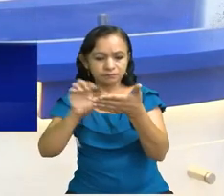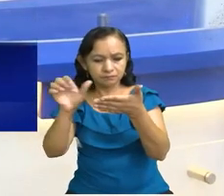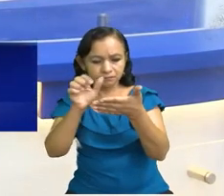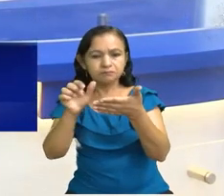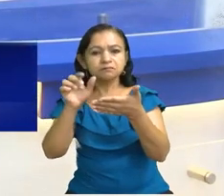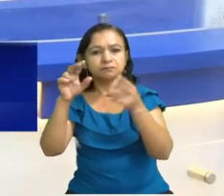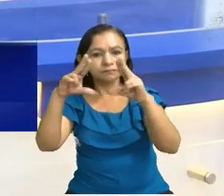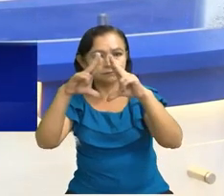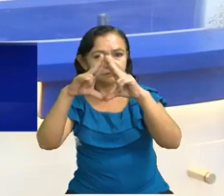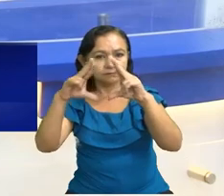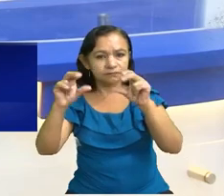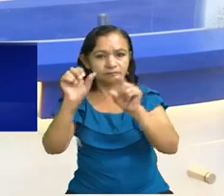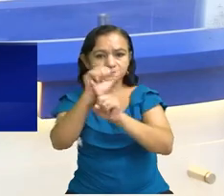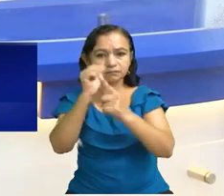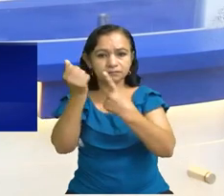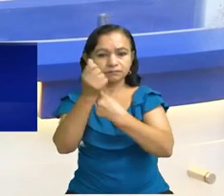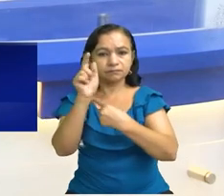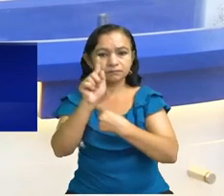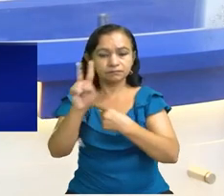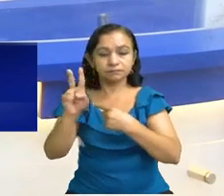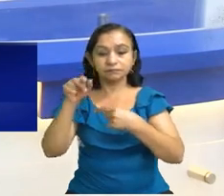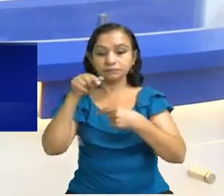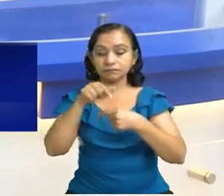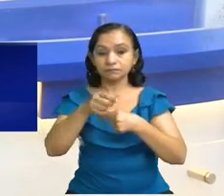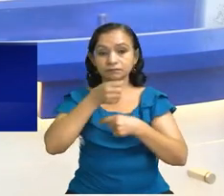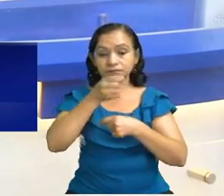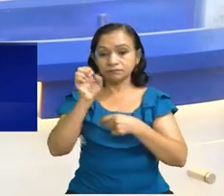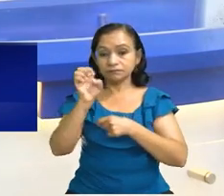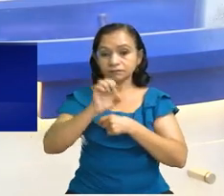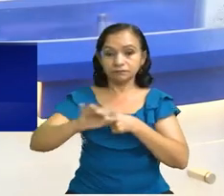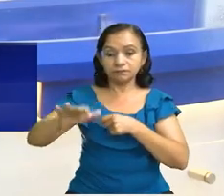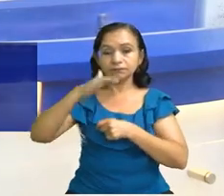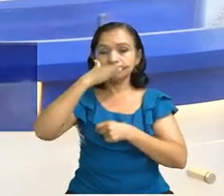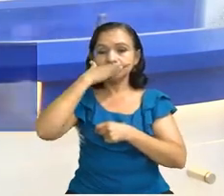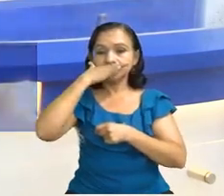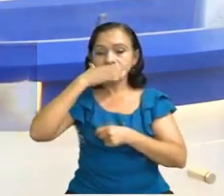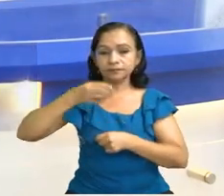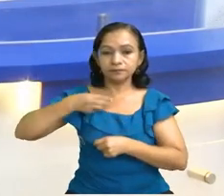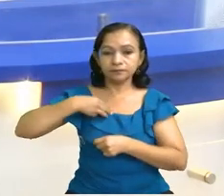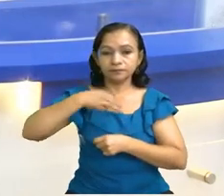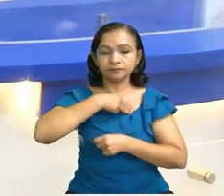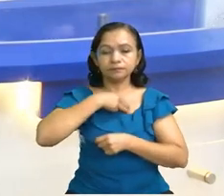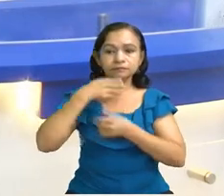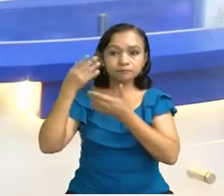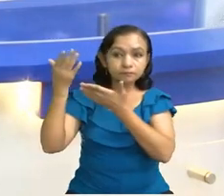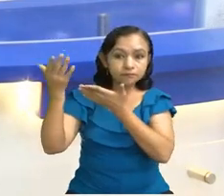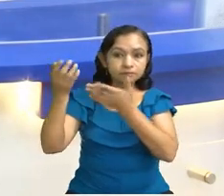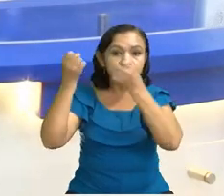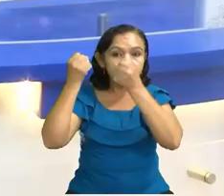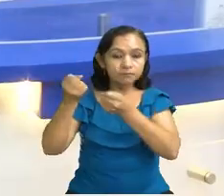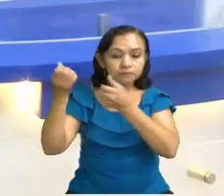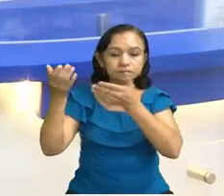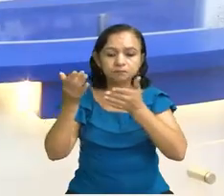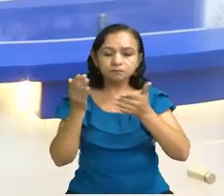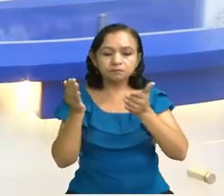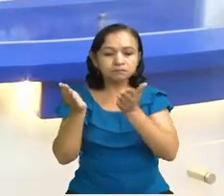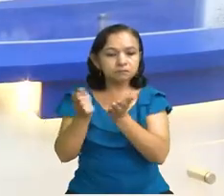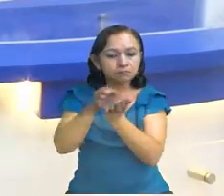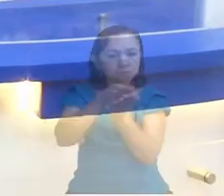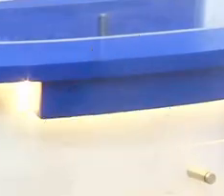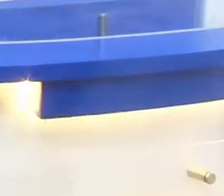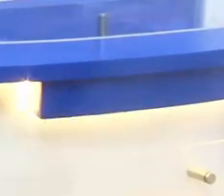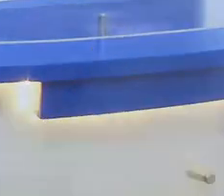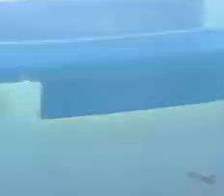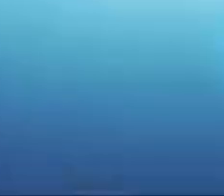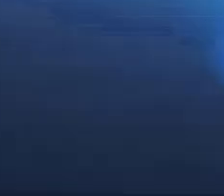Nicaragua. En más noticias, la militancia sandinista en Estelí recibe el féretro del guerrillero Juan Ramón Ramos para sus funerales. Veamos.